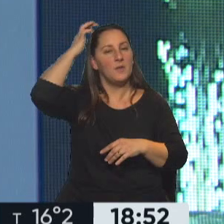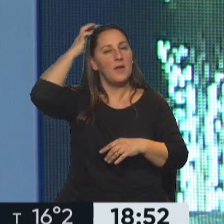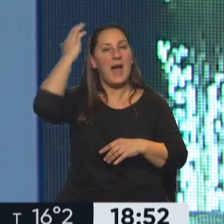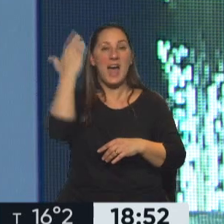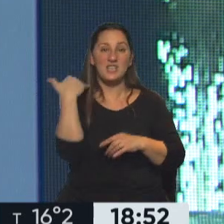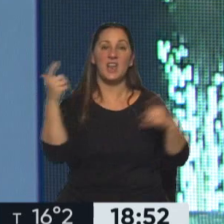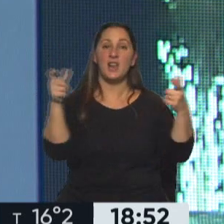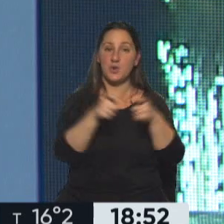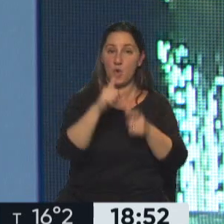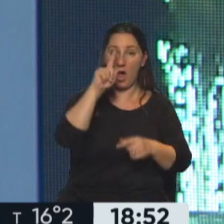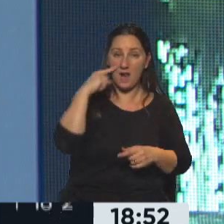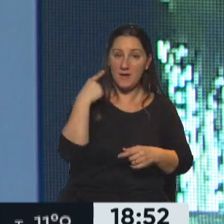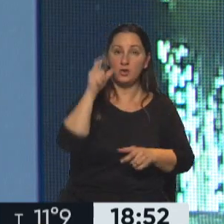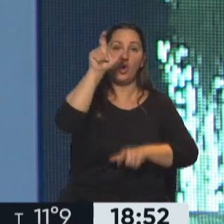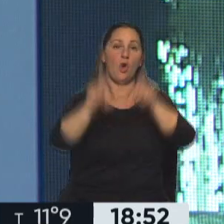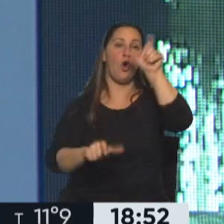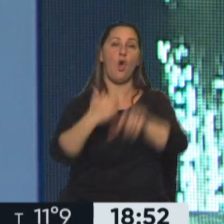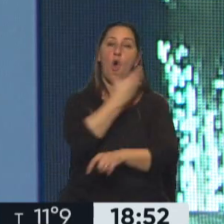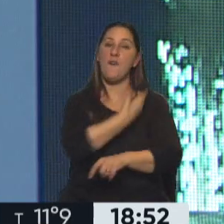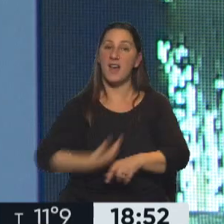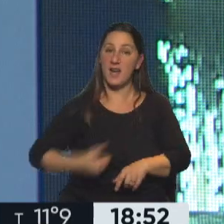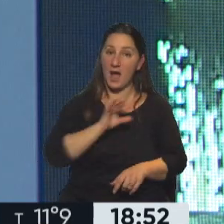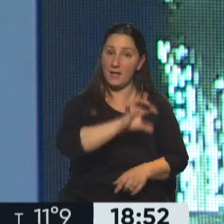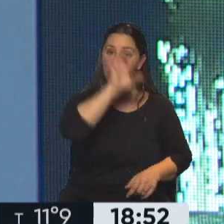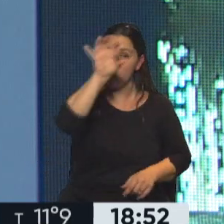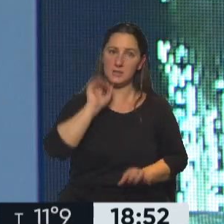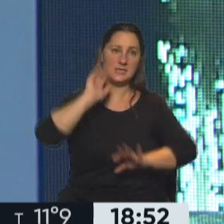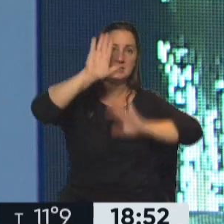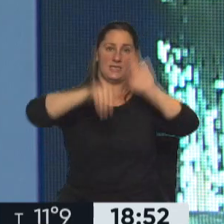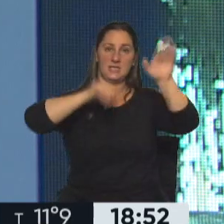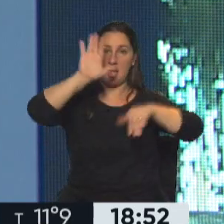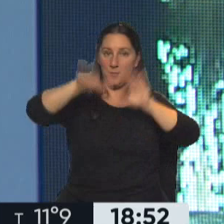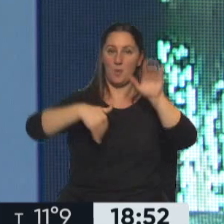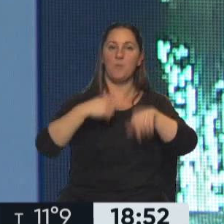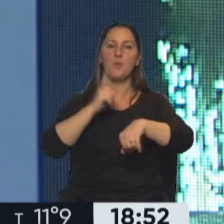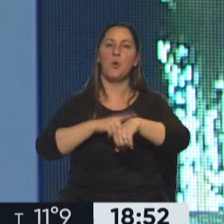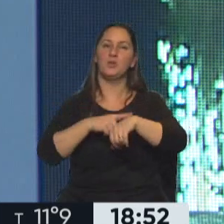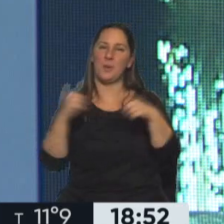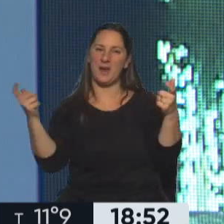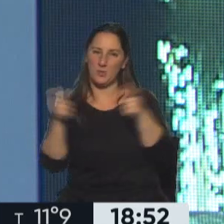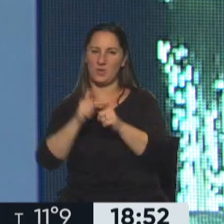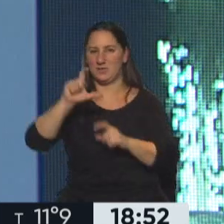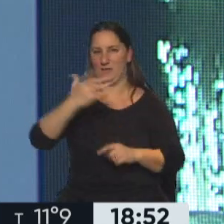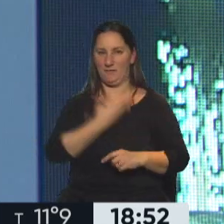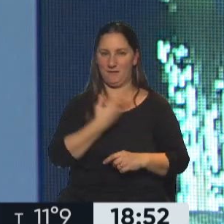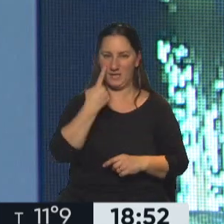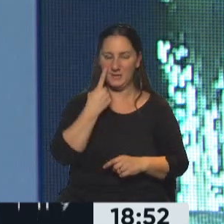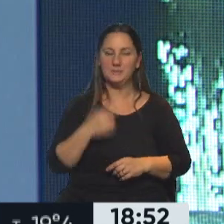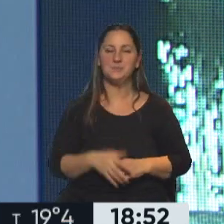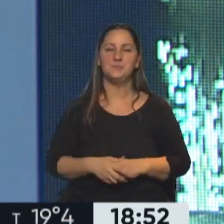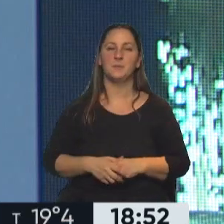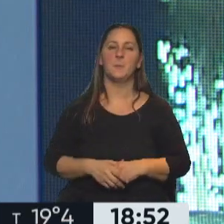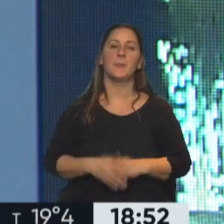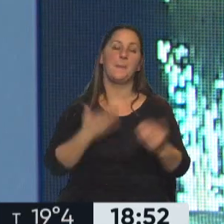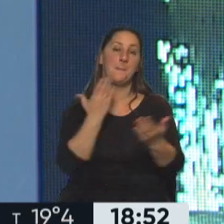del presidente Alberto Fernández con los gobernadores a los que llamó porque estaban reunidos en el marco del CFI. Se dice que hubo allí muchas, bueno, en realidad los